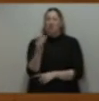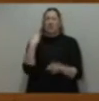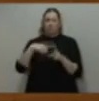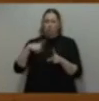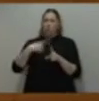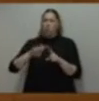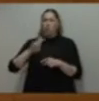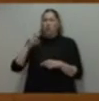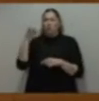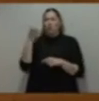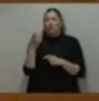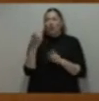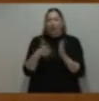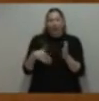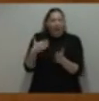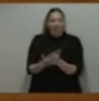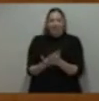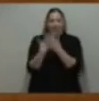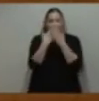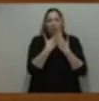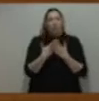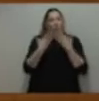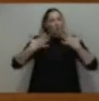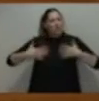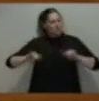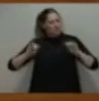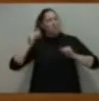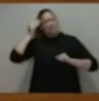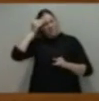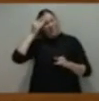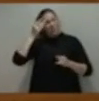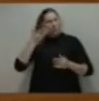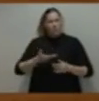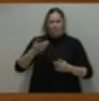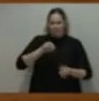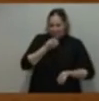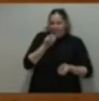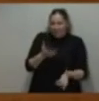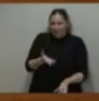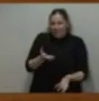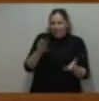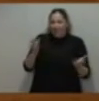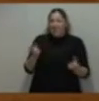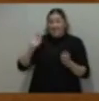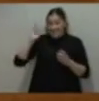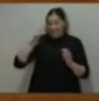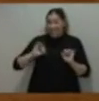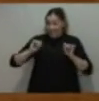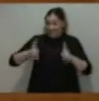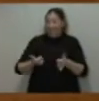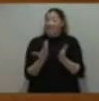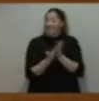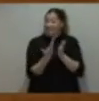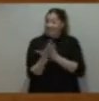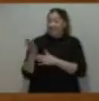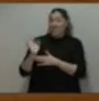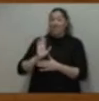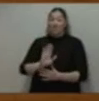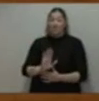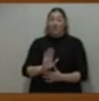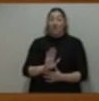que a día de hoy no han sido estudiadas y que creemos que es necesario acometer. Esa es la iniciativa que hoy traemos aquí y que trata de